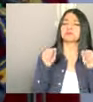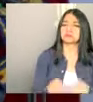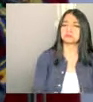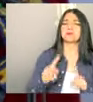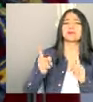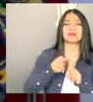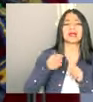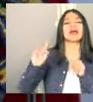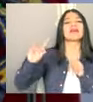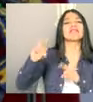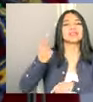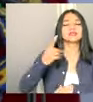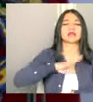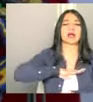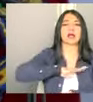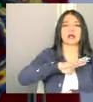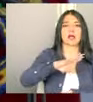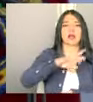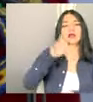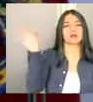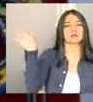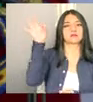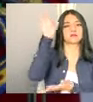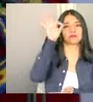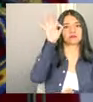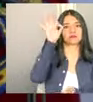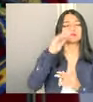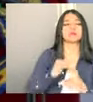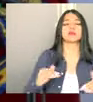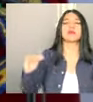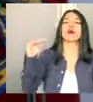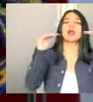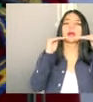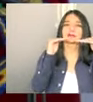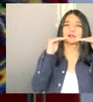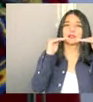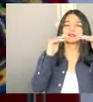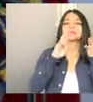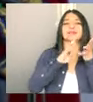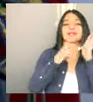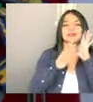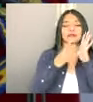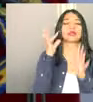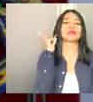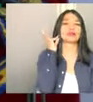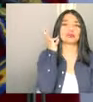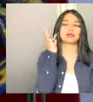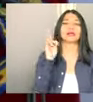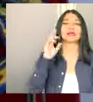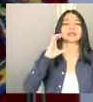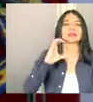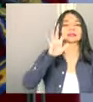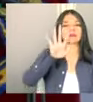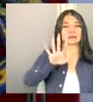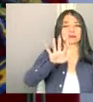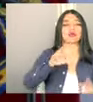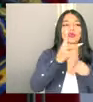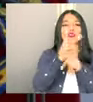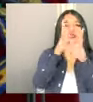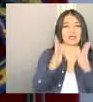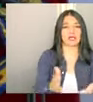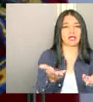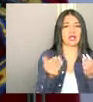primera vicealcaldía ocupada, como corresponde, por principio democrático y de proporcionalidad, por alguien de la bancada de concejales de la Revolución